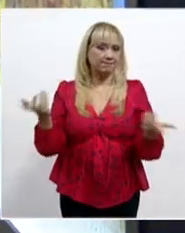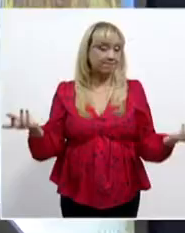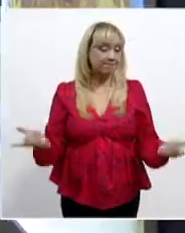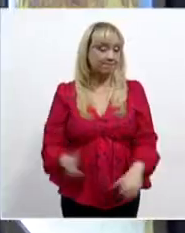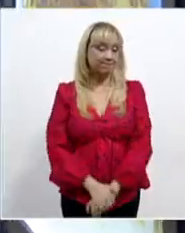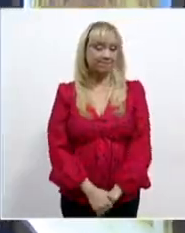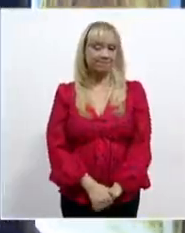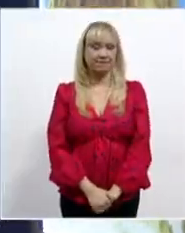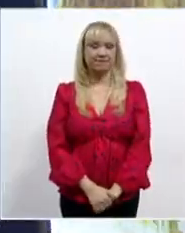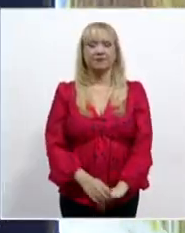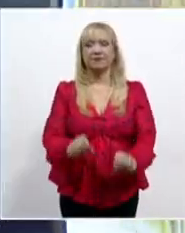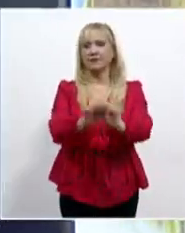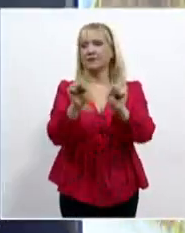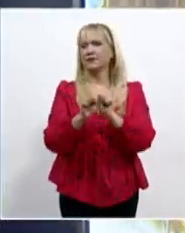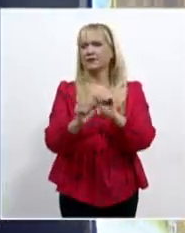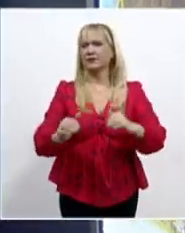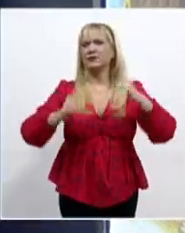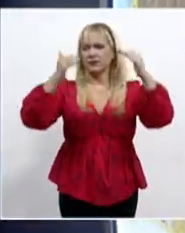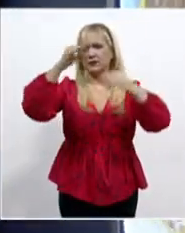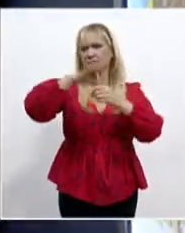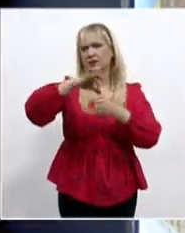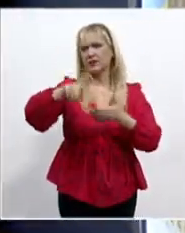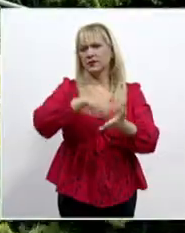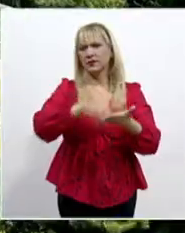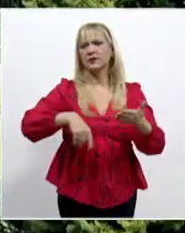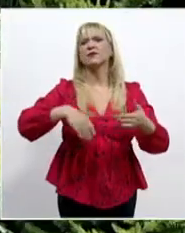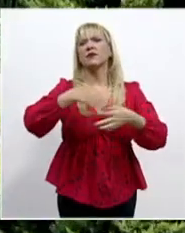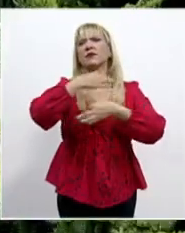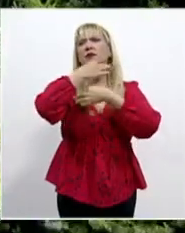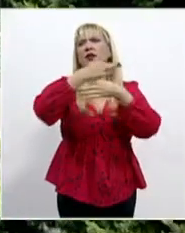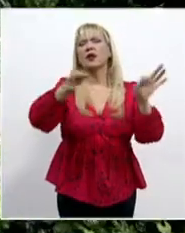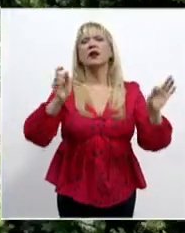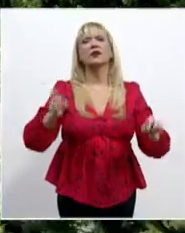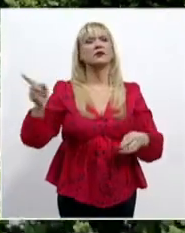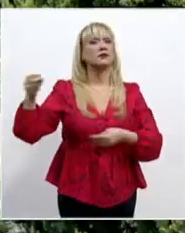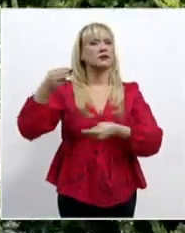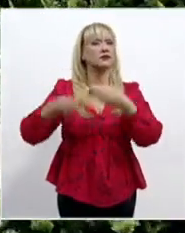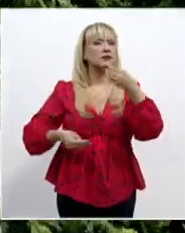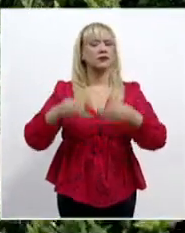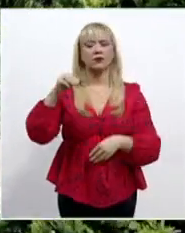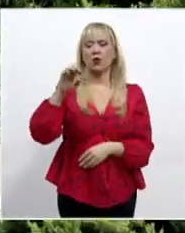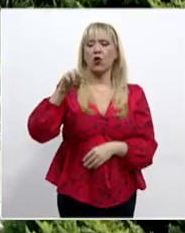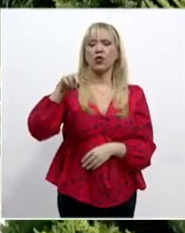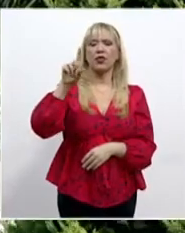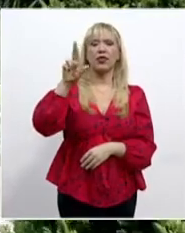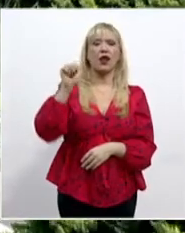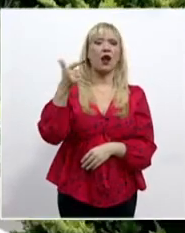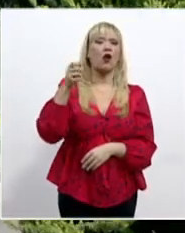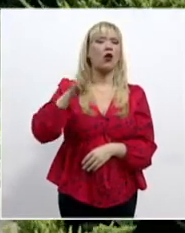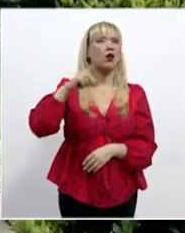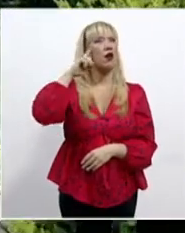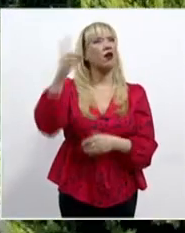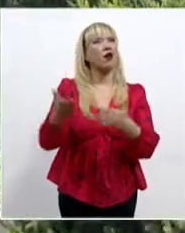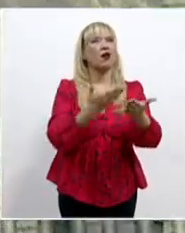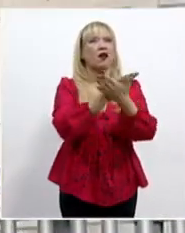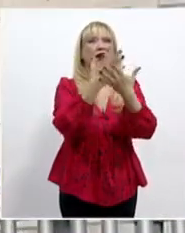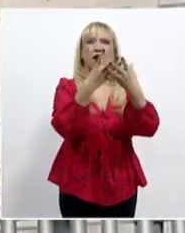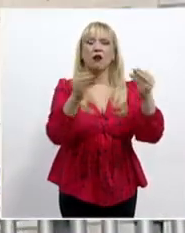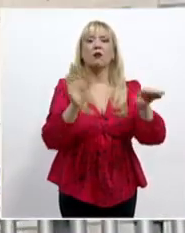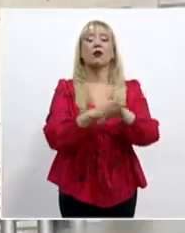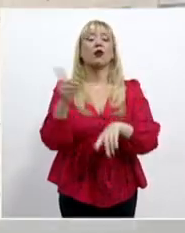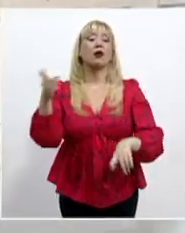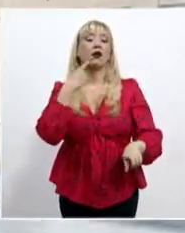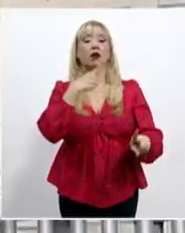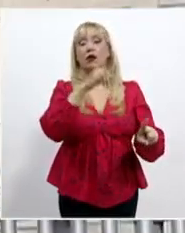Y la Sala Superior del Tribunal Electoral dio a conocer el proyecto del magistrado Reyes Rodríguez Mondragón, con el que propone resolver la impugnación